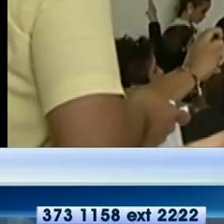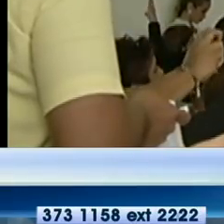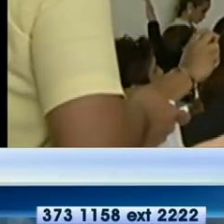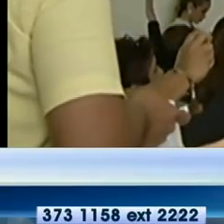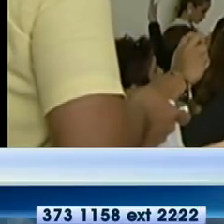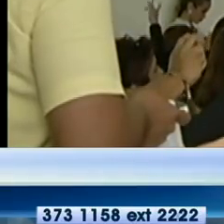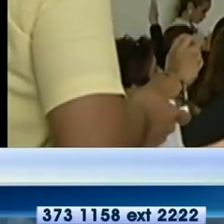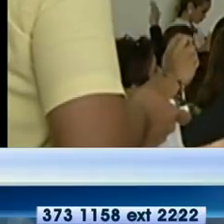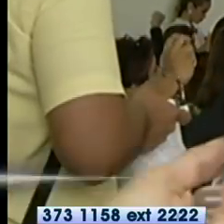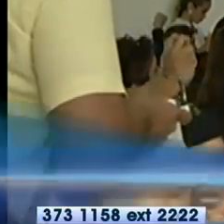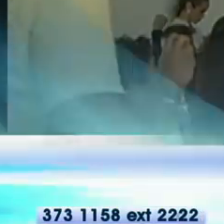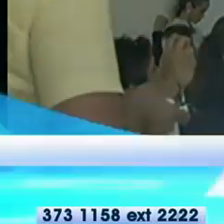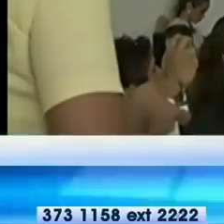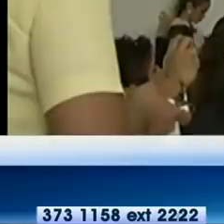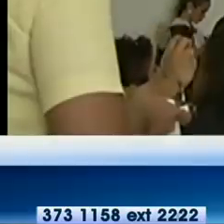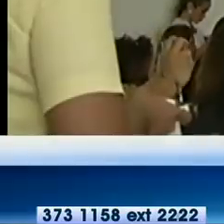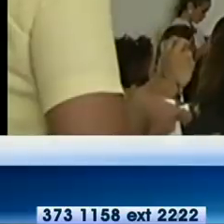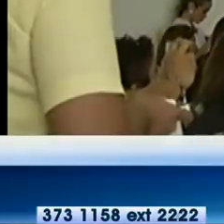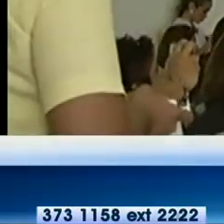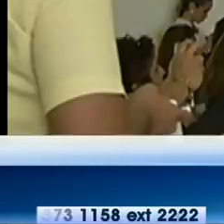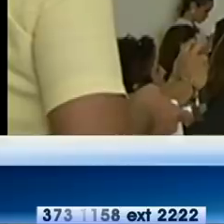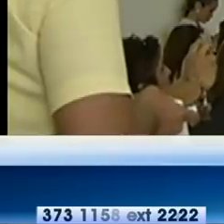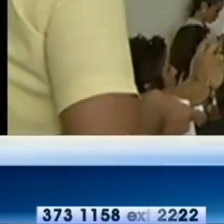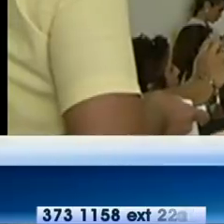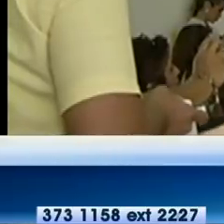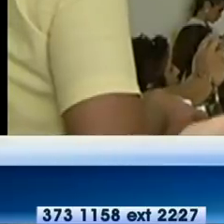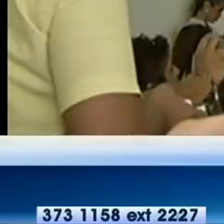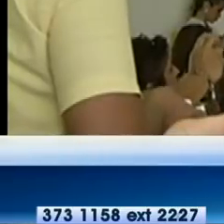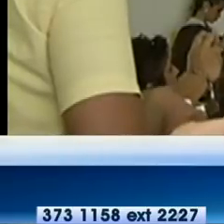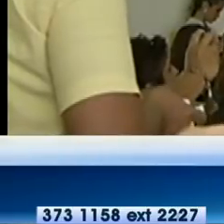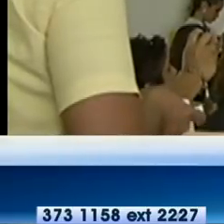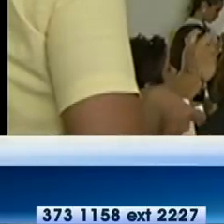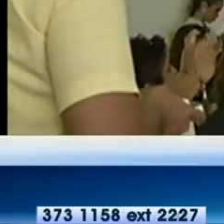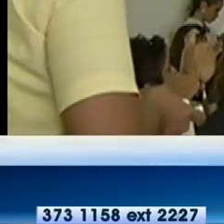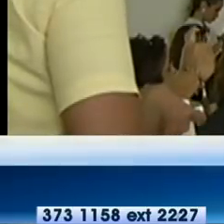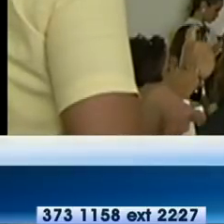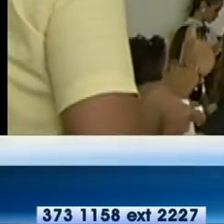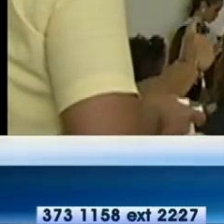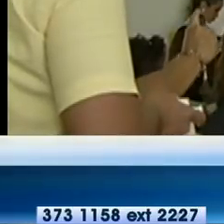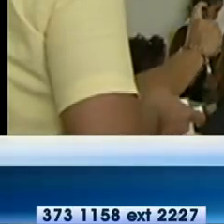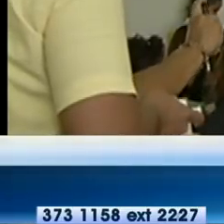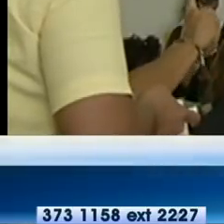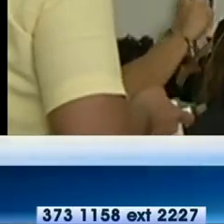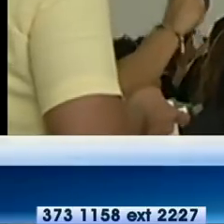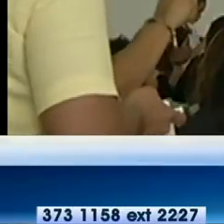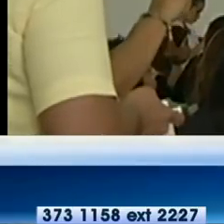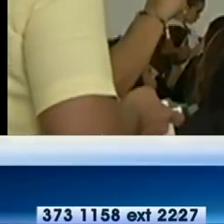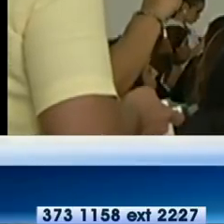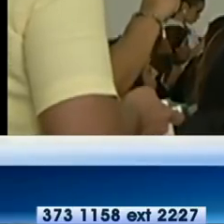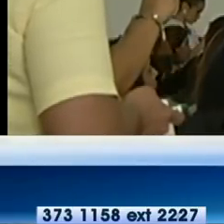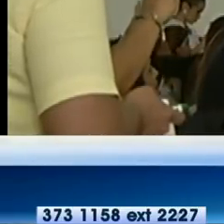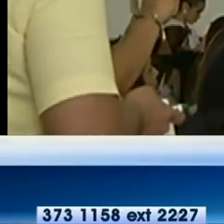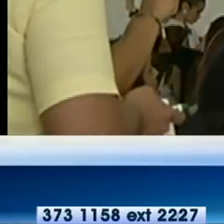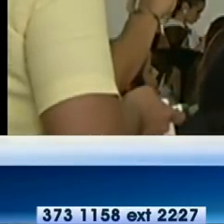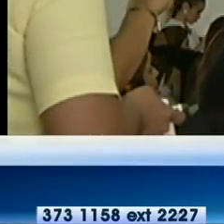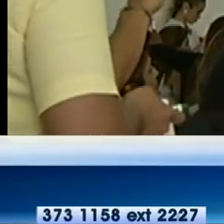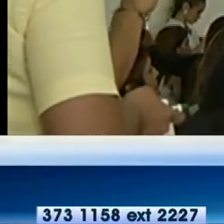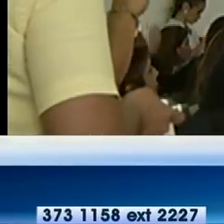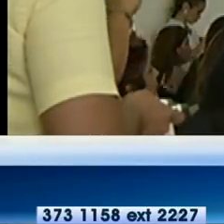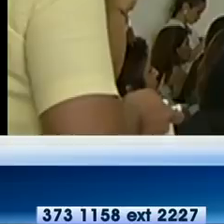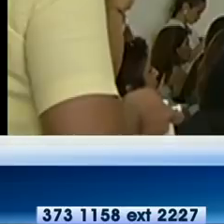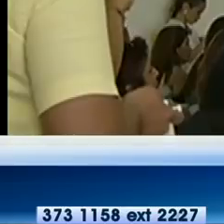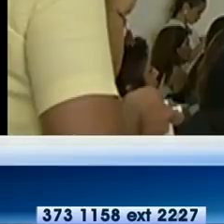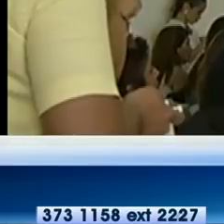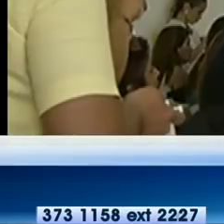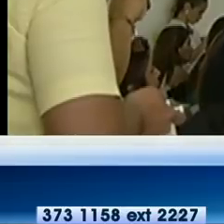cuenta con 8 instituciones sea objetiva es intercultural y urbanismo donde se oferta eso paseo desde el